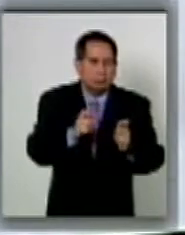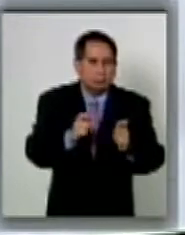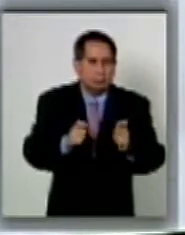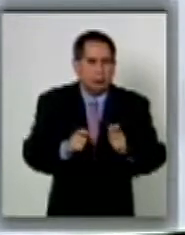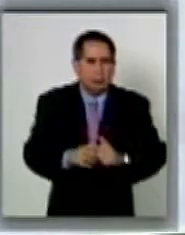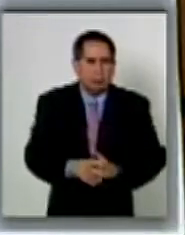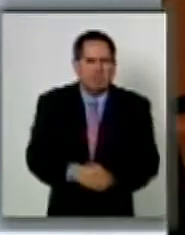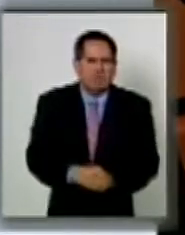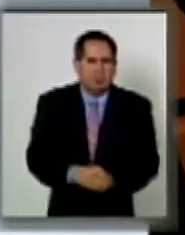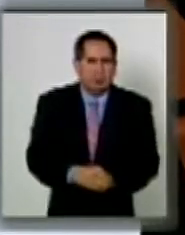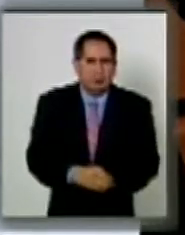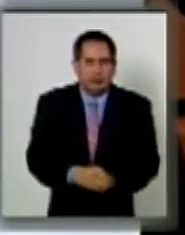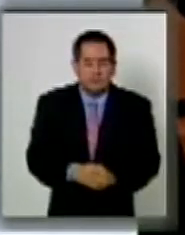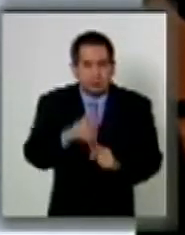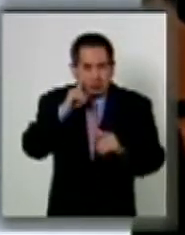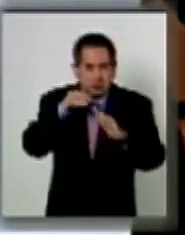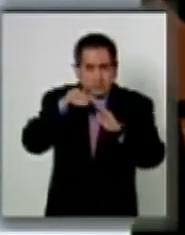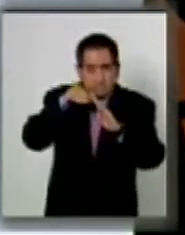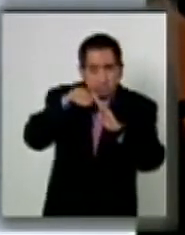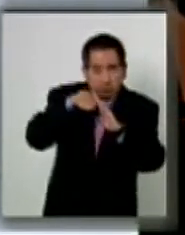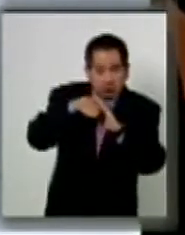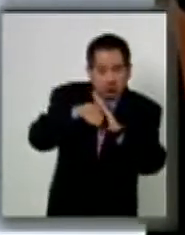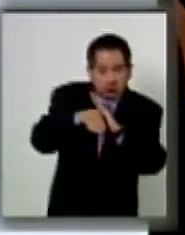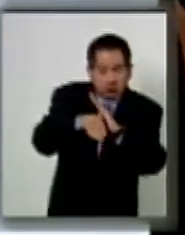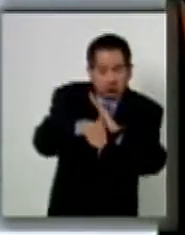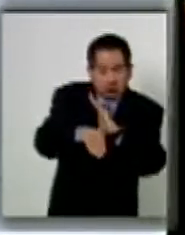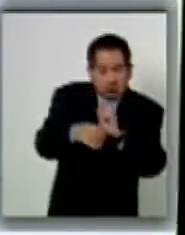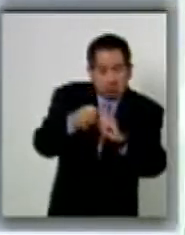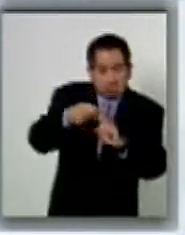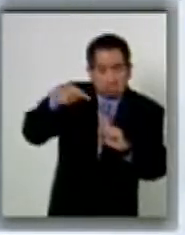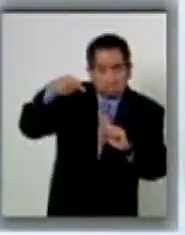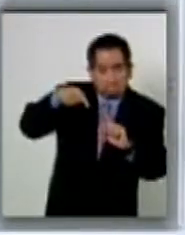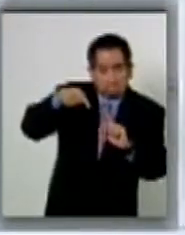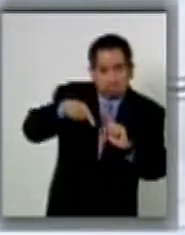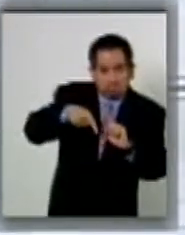vean ustedes la gráfica cómo cae.